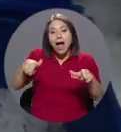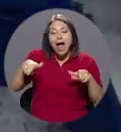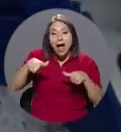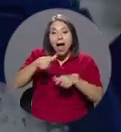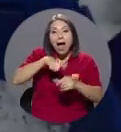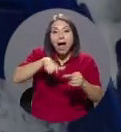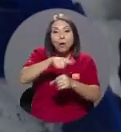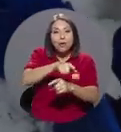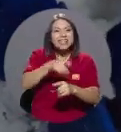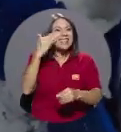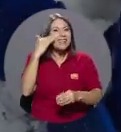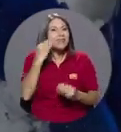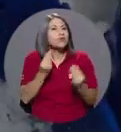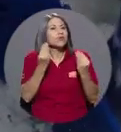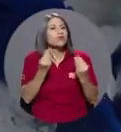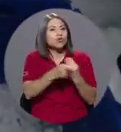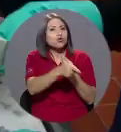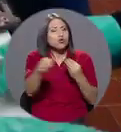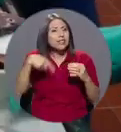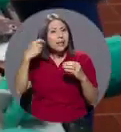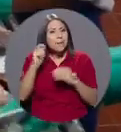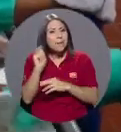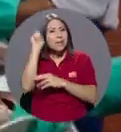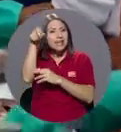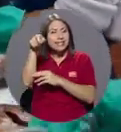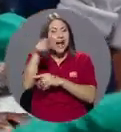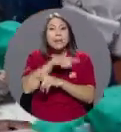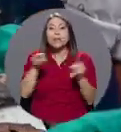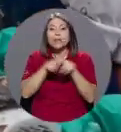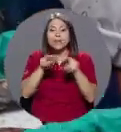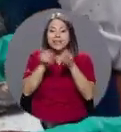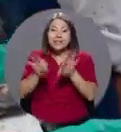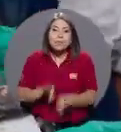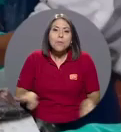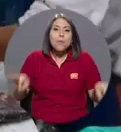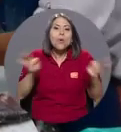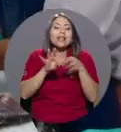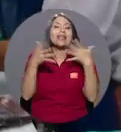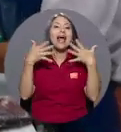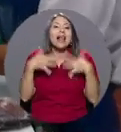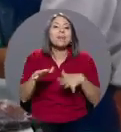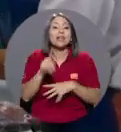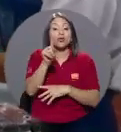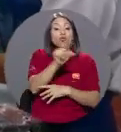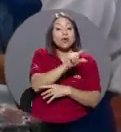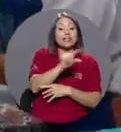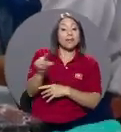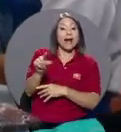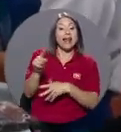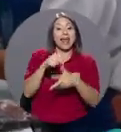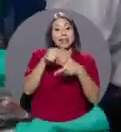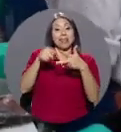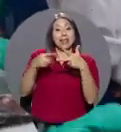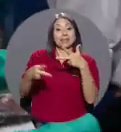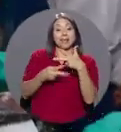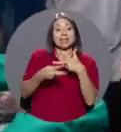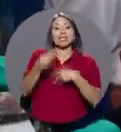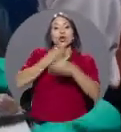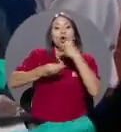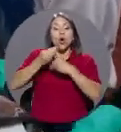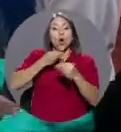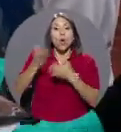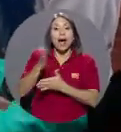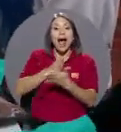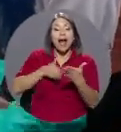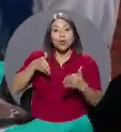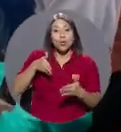pero la acuicultura va a jugar un papel importante en este sentido. Es importante que la gente consuma al menos 3 veces por semana productos de origen